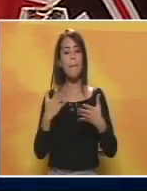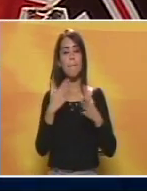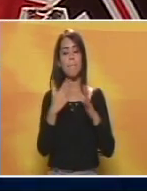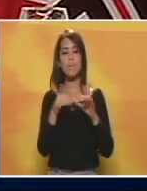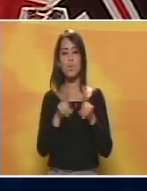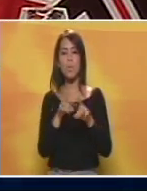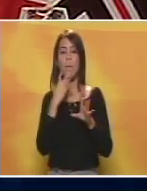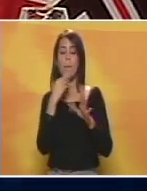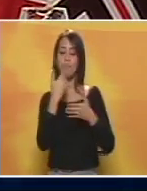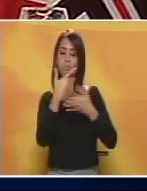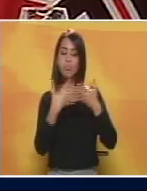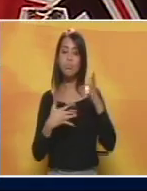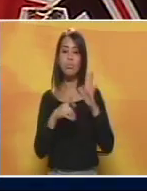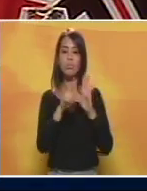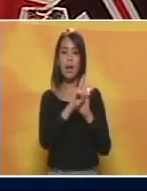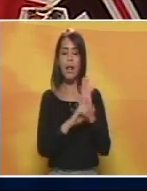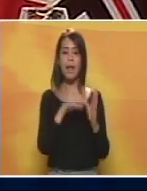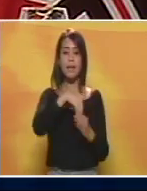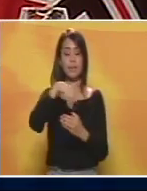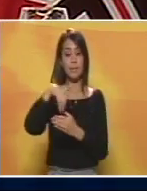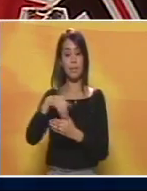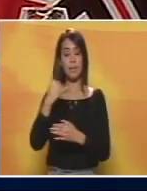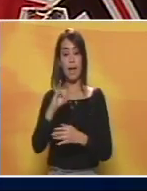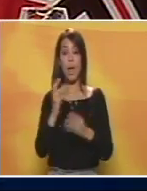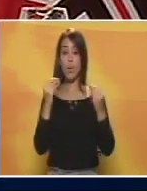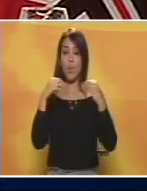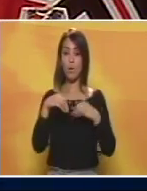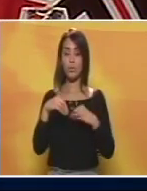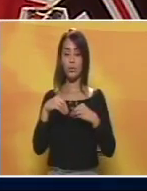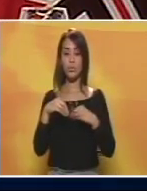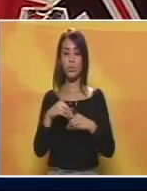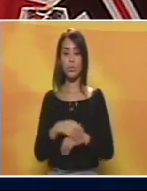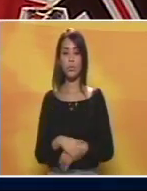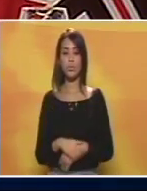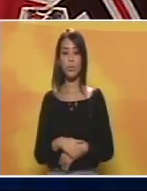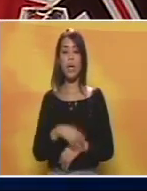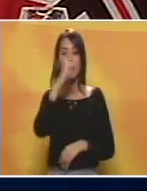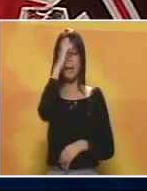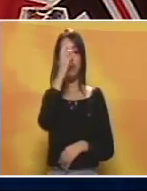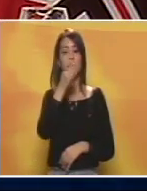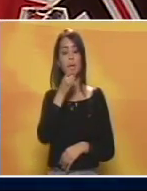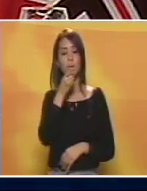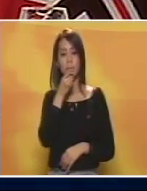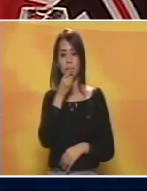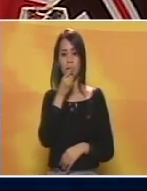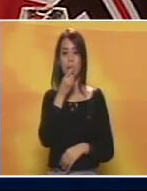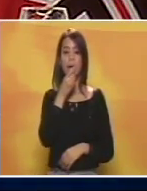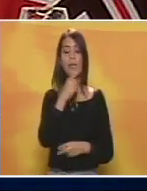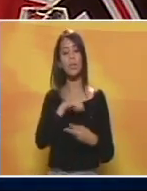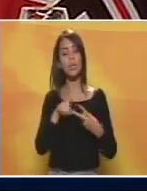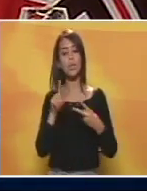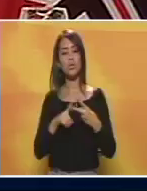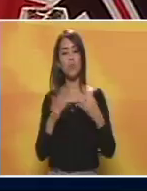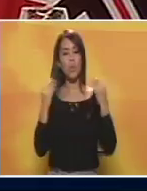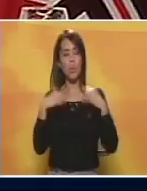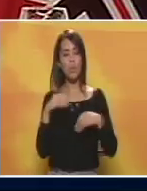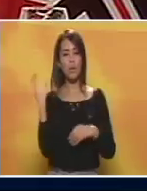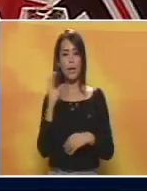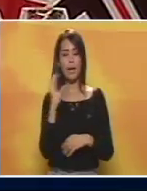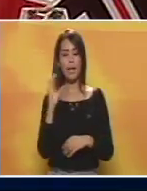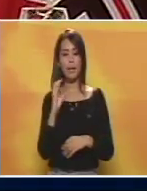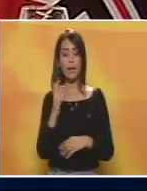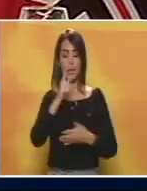garantías electorales a través de lo que fueron los acuerdos, tanto el de Santo Domingo como el acuerdo de Caracas, que